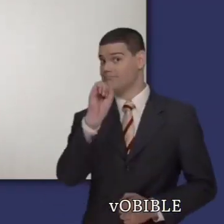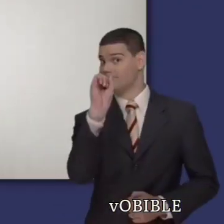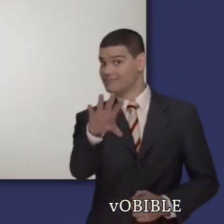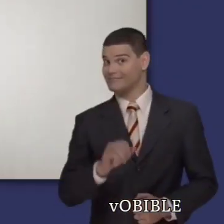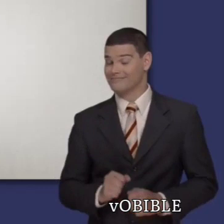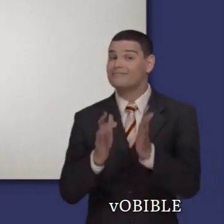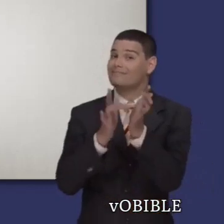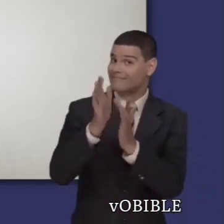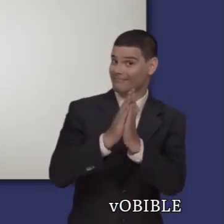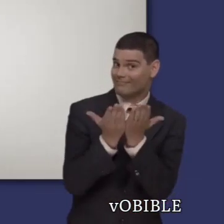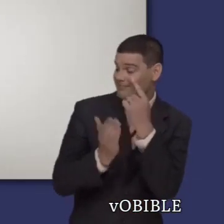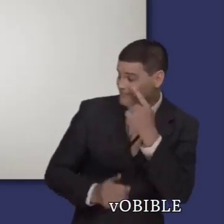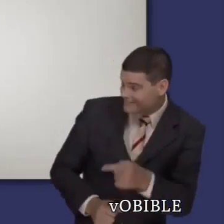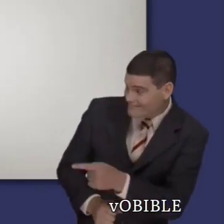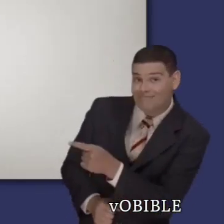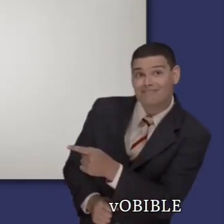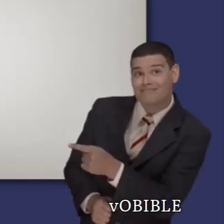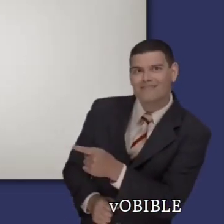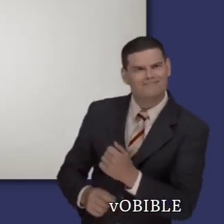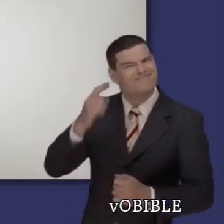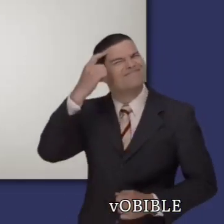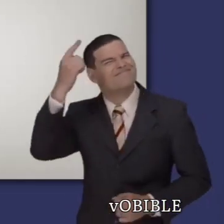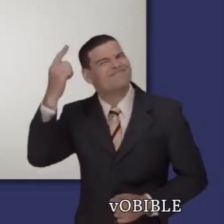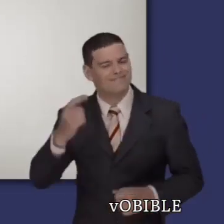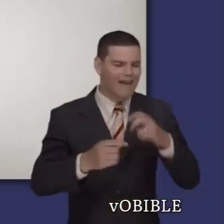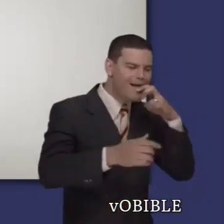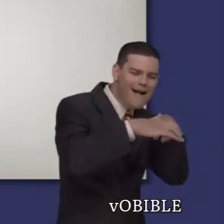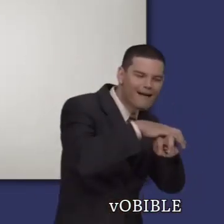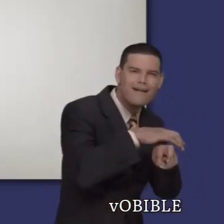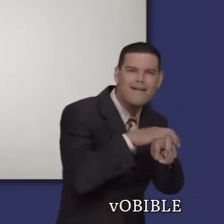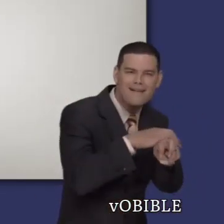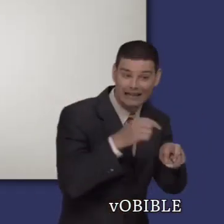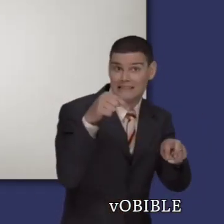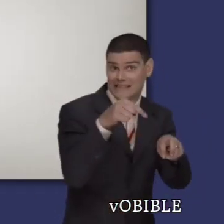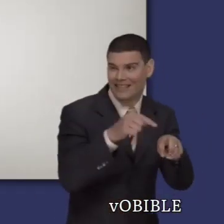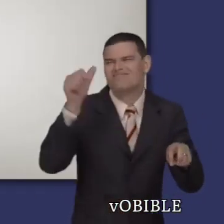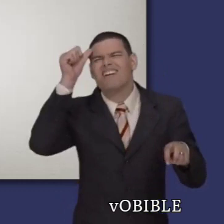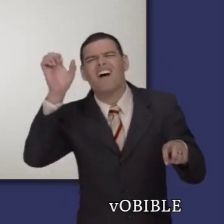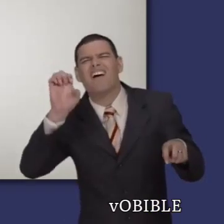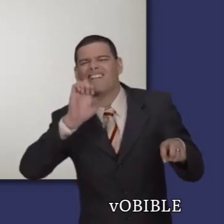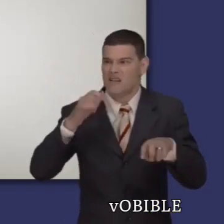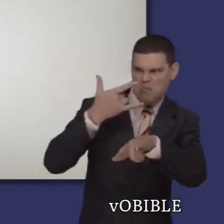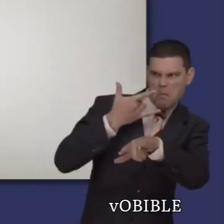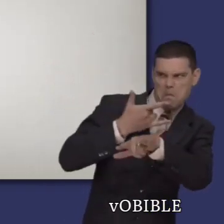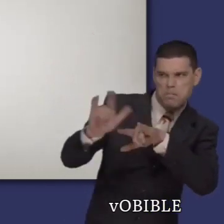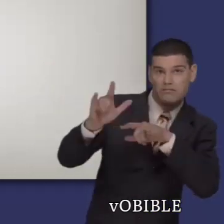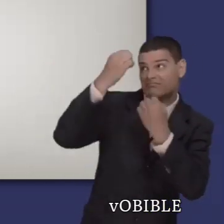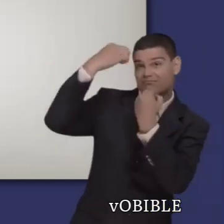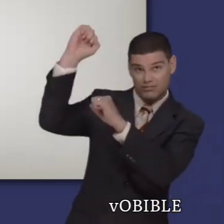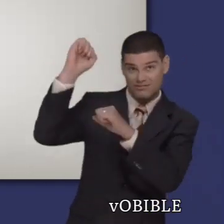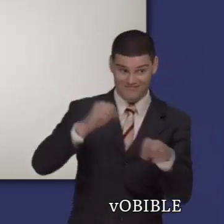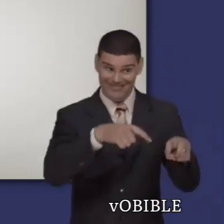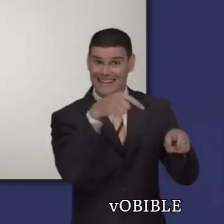¿Lo sabía? En Génesis 3:15, Dios predijo que la descendencia de una mujer simbólica aplastaría